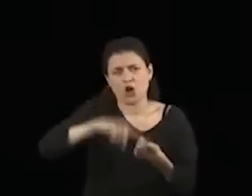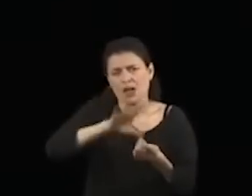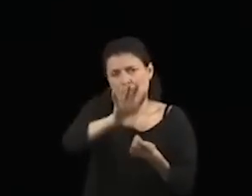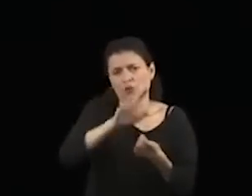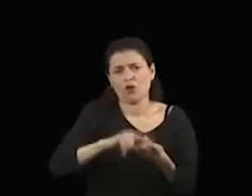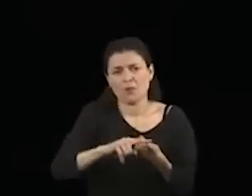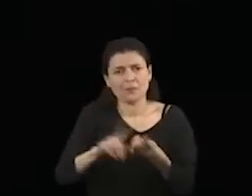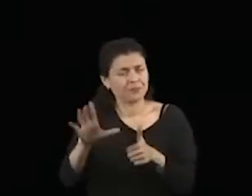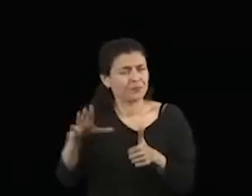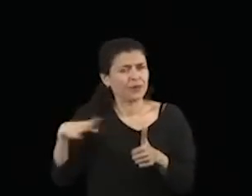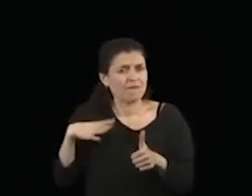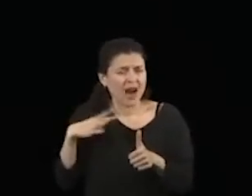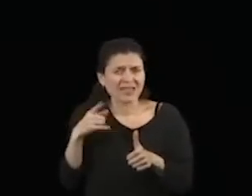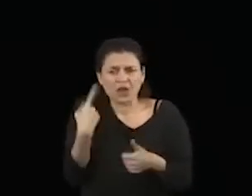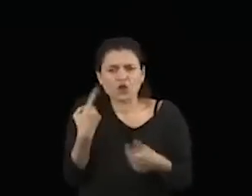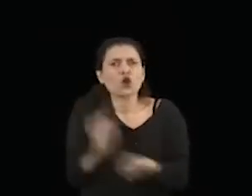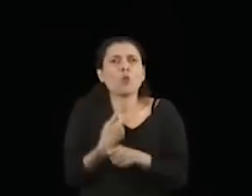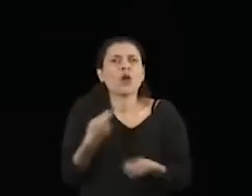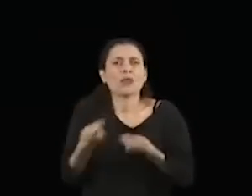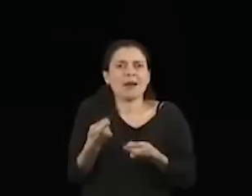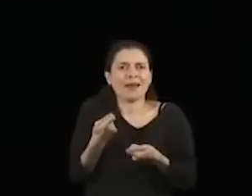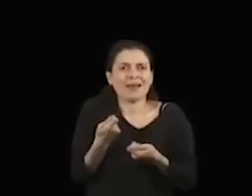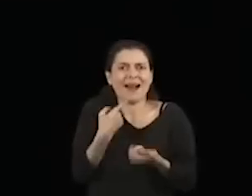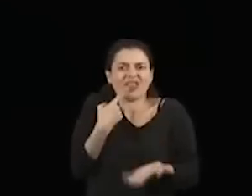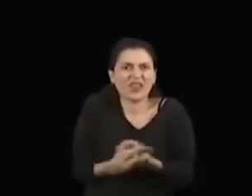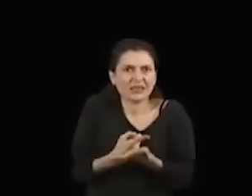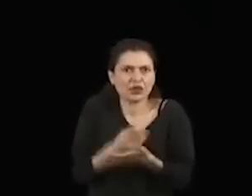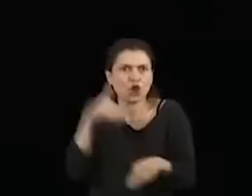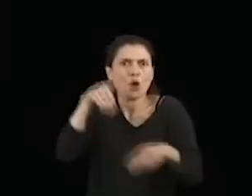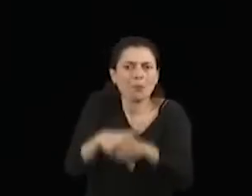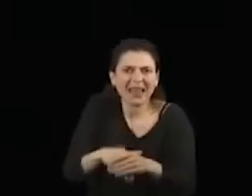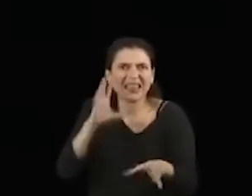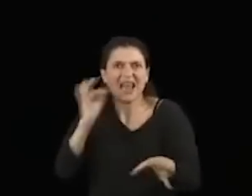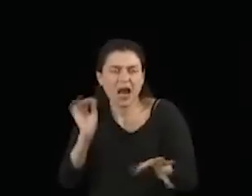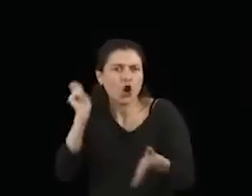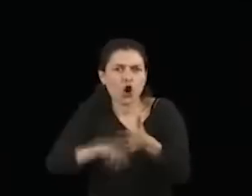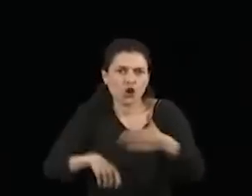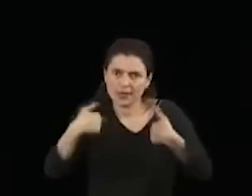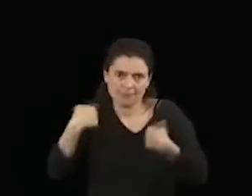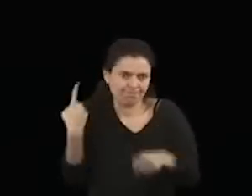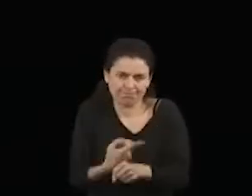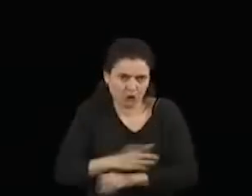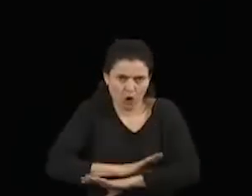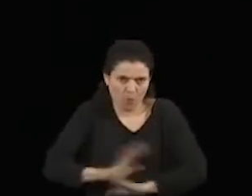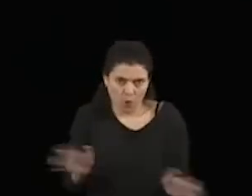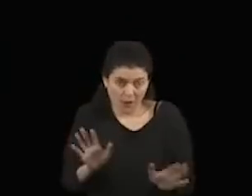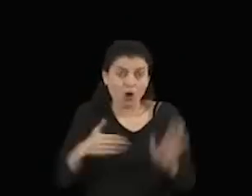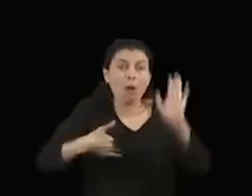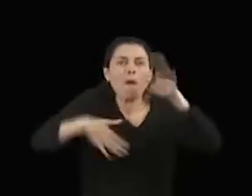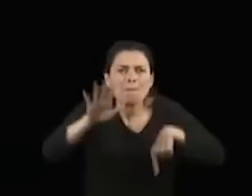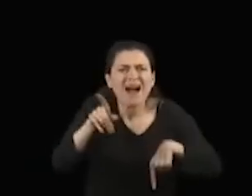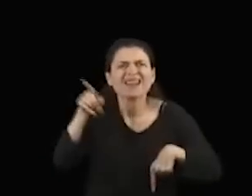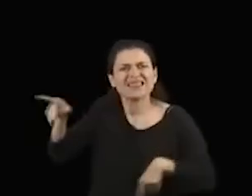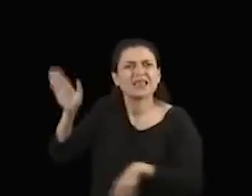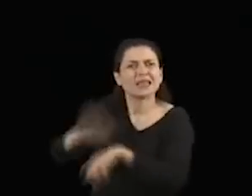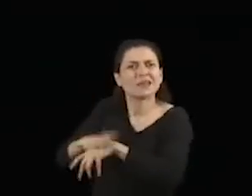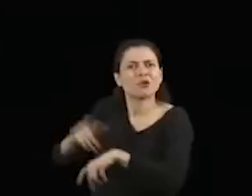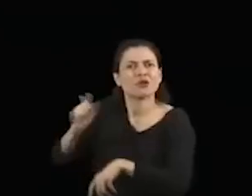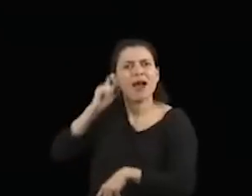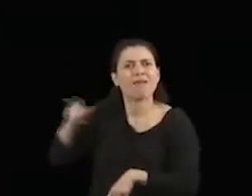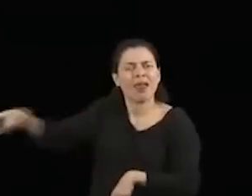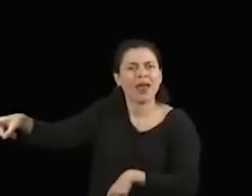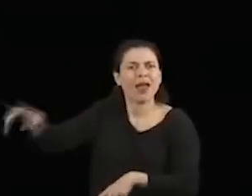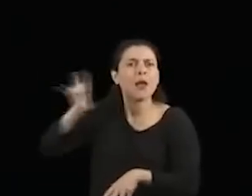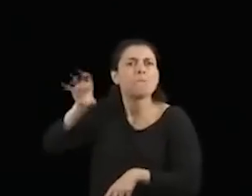está cercano a nuestro control. De hecho, está en manos de un enemigo político que además se encarga de llenar